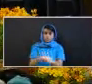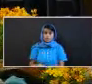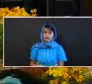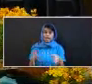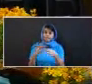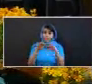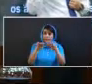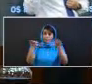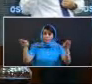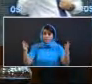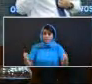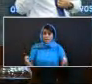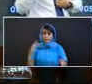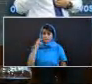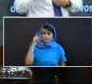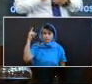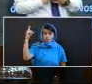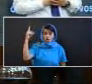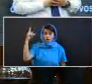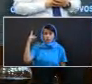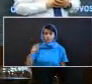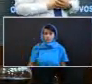de la mesa del Señor.